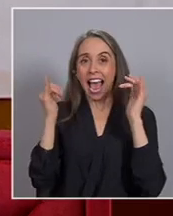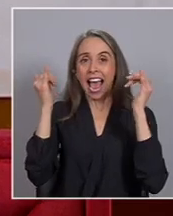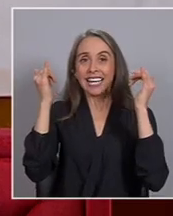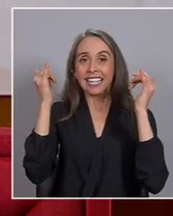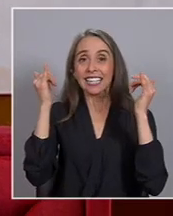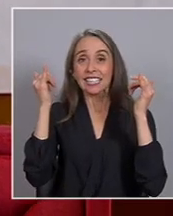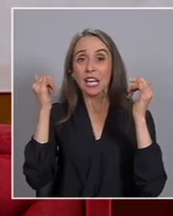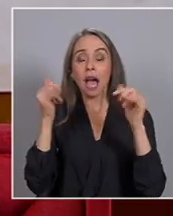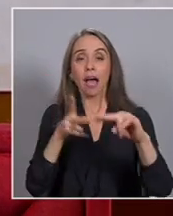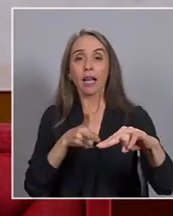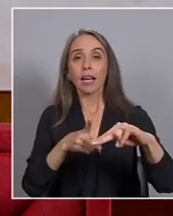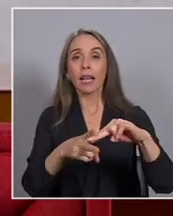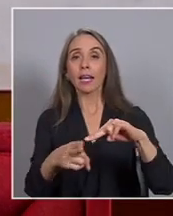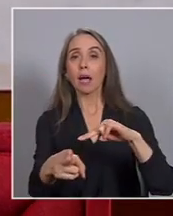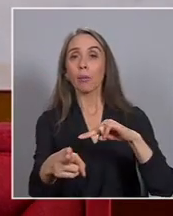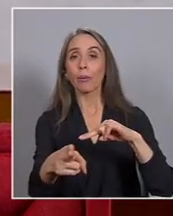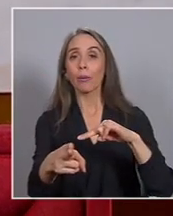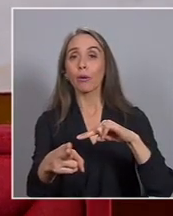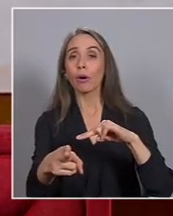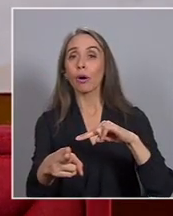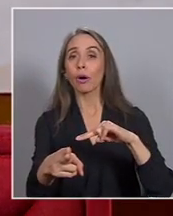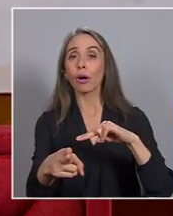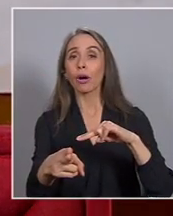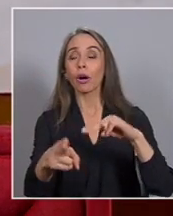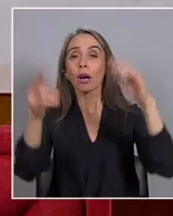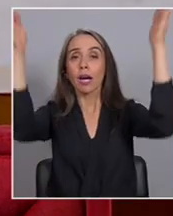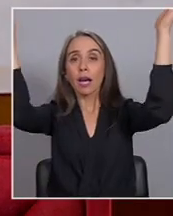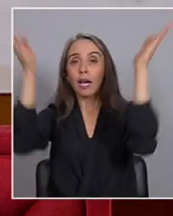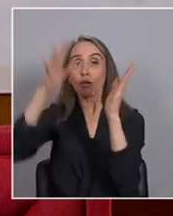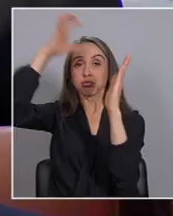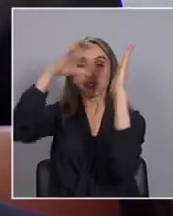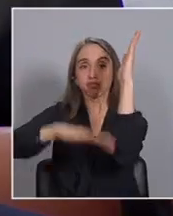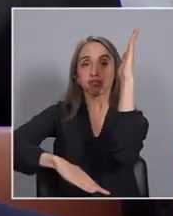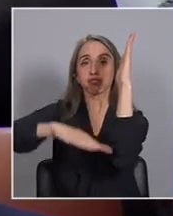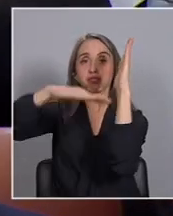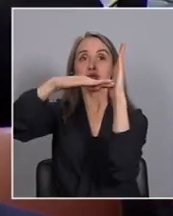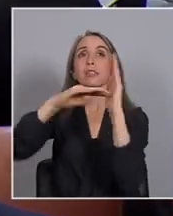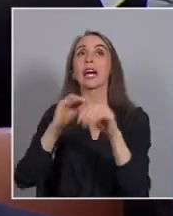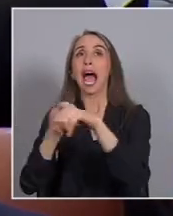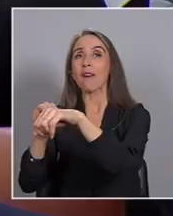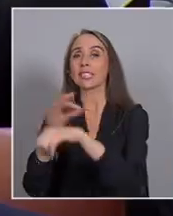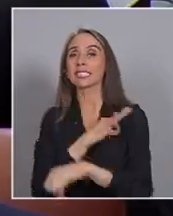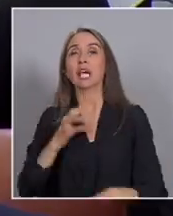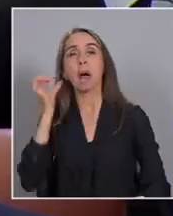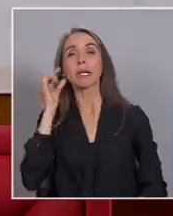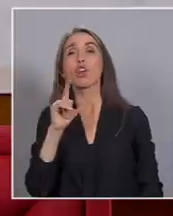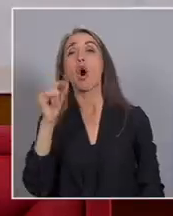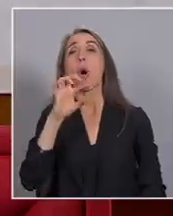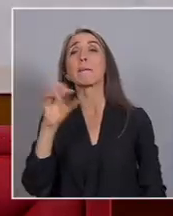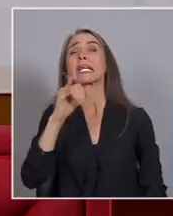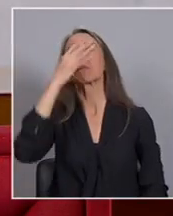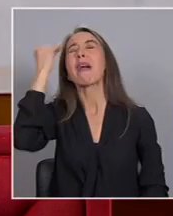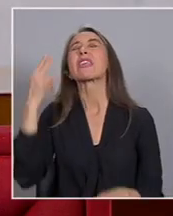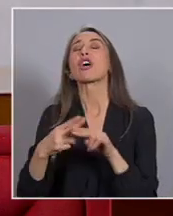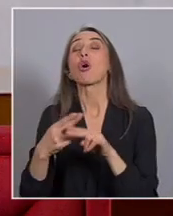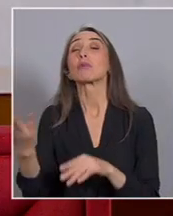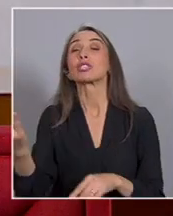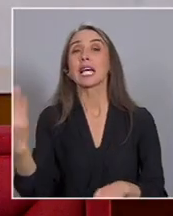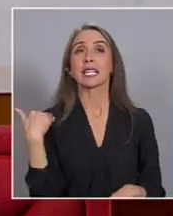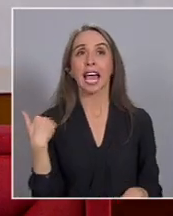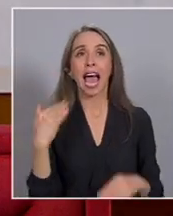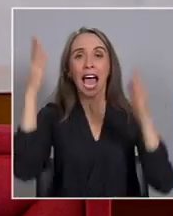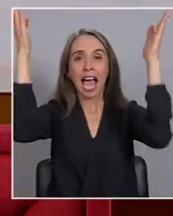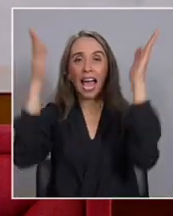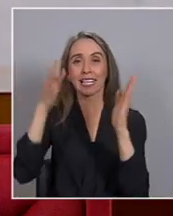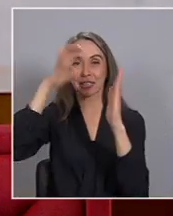cuando pudimos inaugurar el embalse, ministra López, recuérdeme el nombre, el